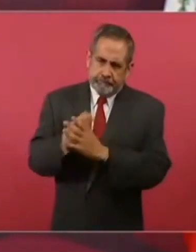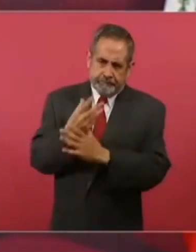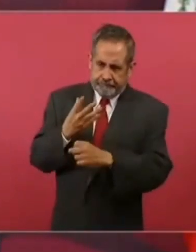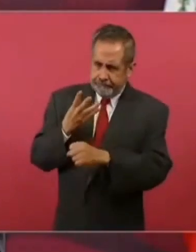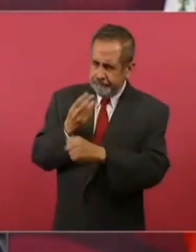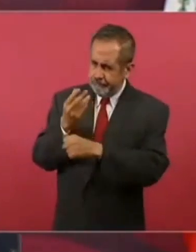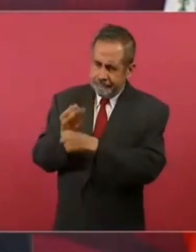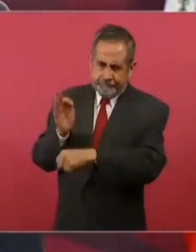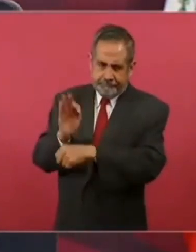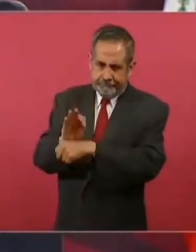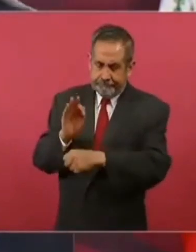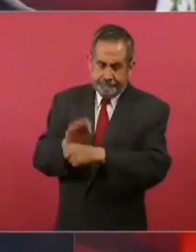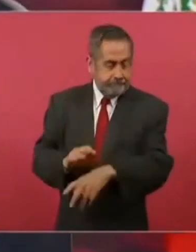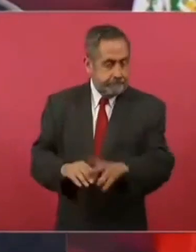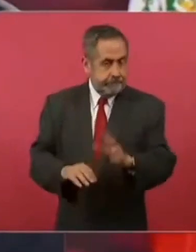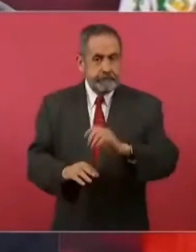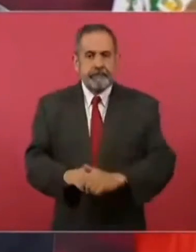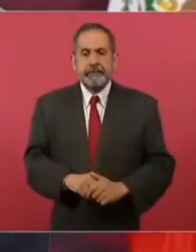Es